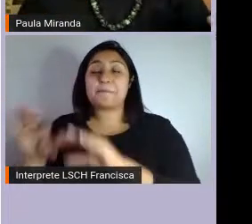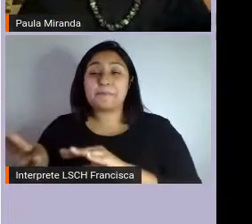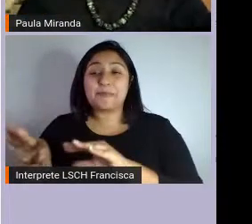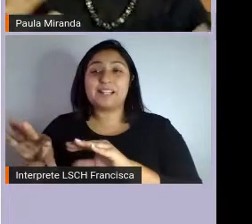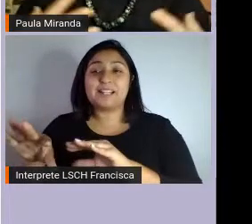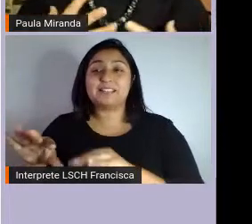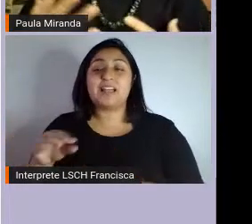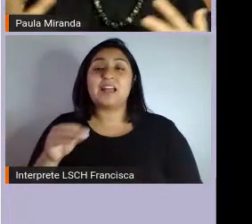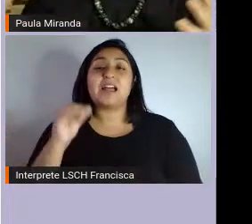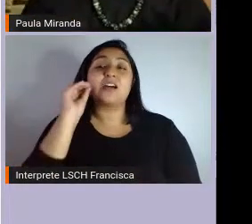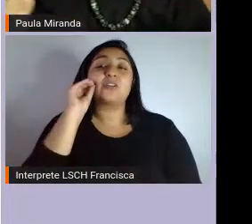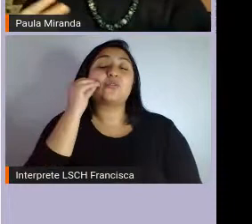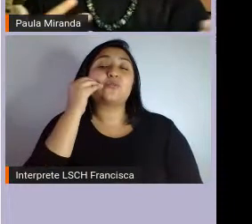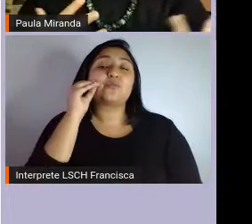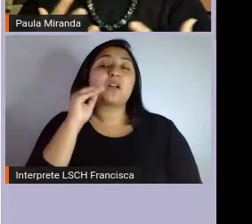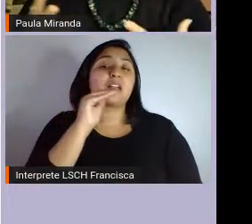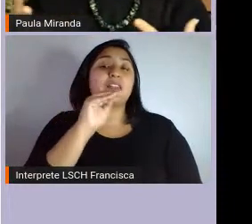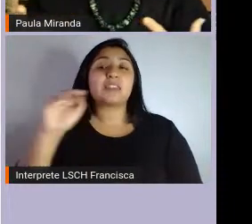Y aquí aparece entonces